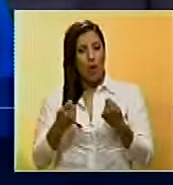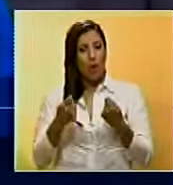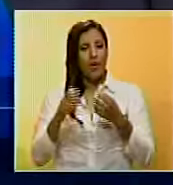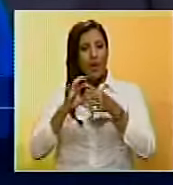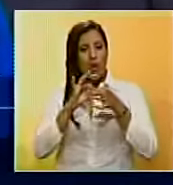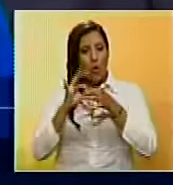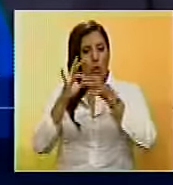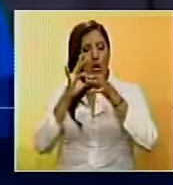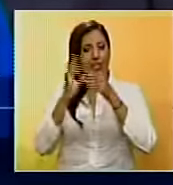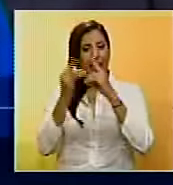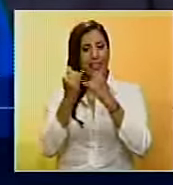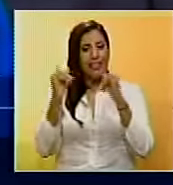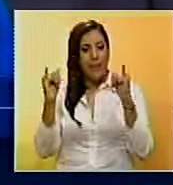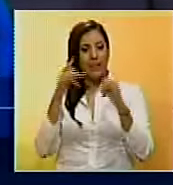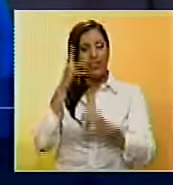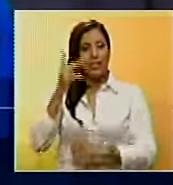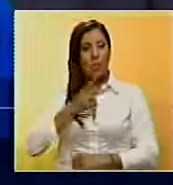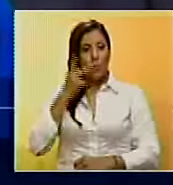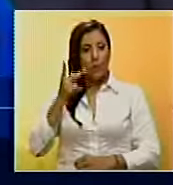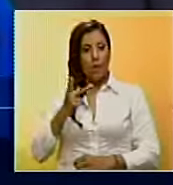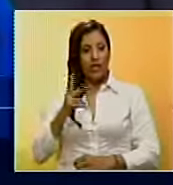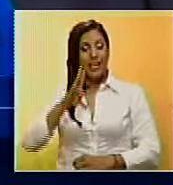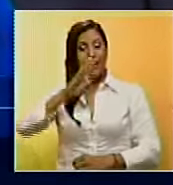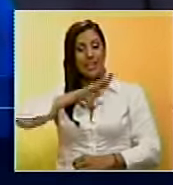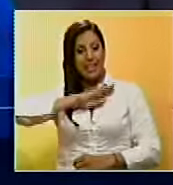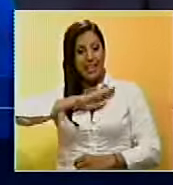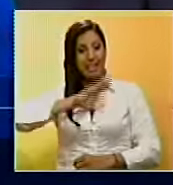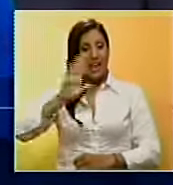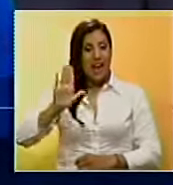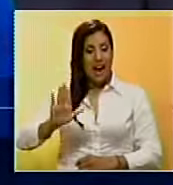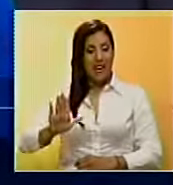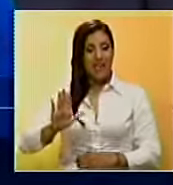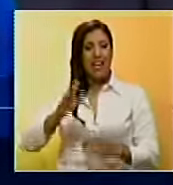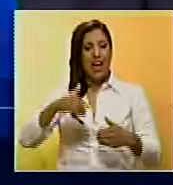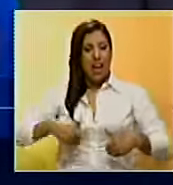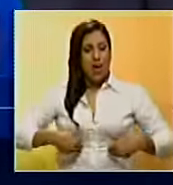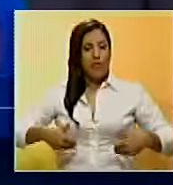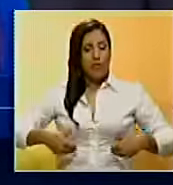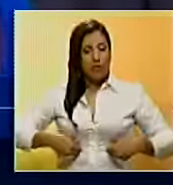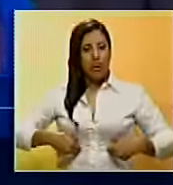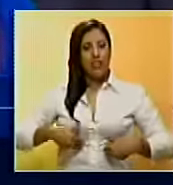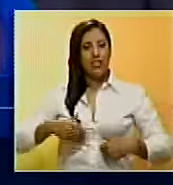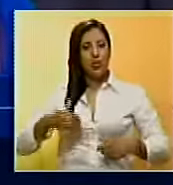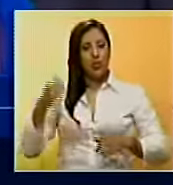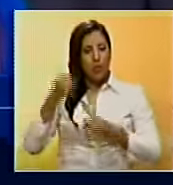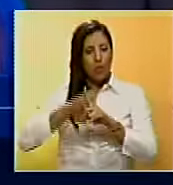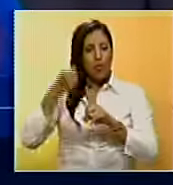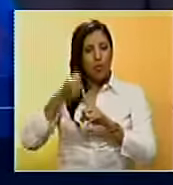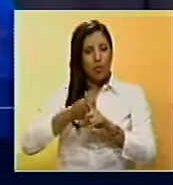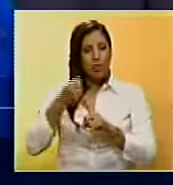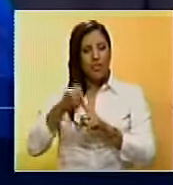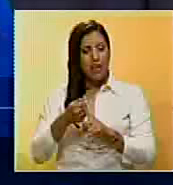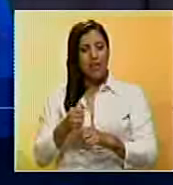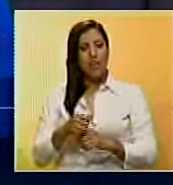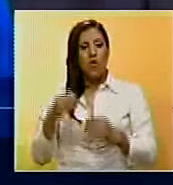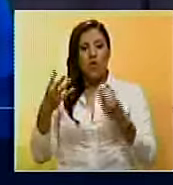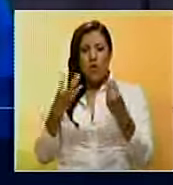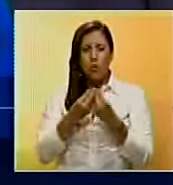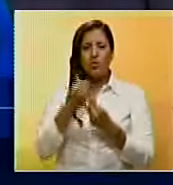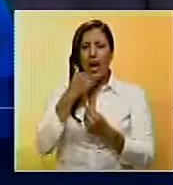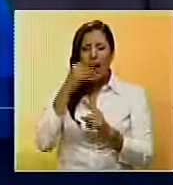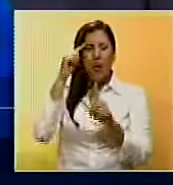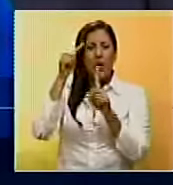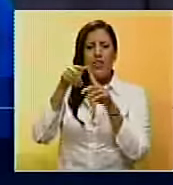la unidad y la independencia política que nos hemos dado con tanto esfuerzo, con tanto sacrificio, con tanta lucha, con un